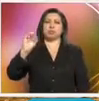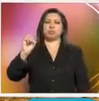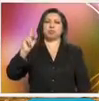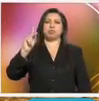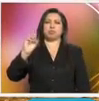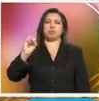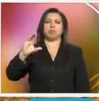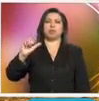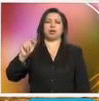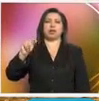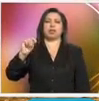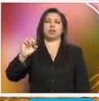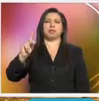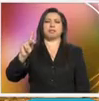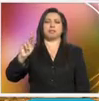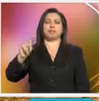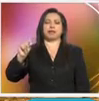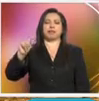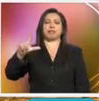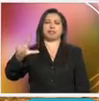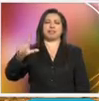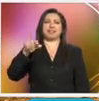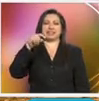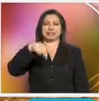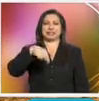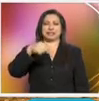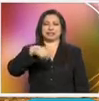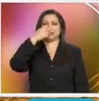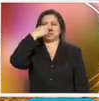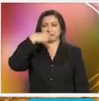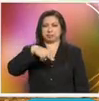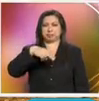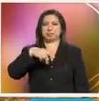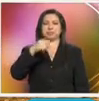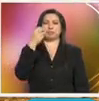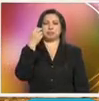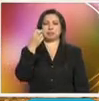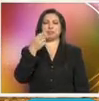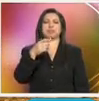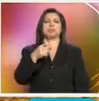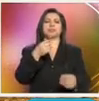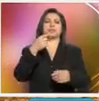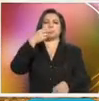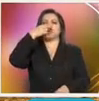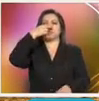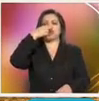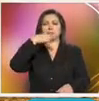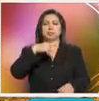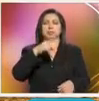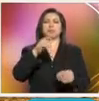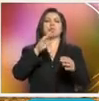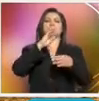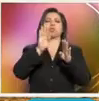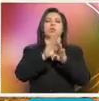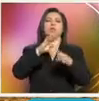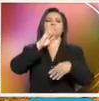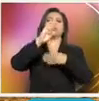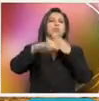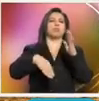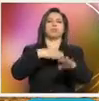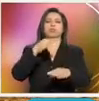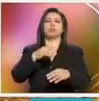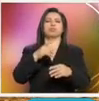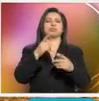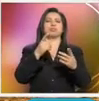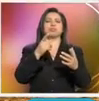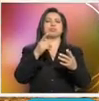con experimental. Son películas que juegan mucho con la imagen, que están tratando de meternos a mundos realmente diferentes.